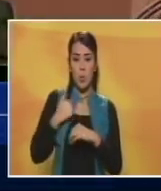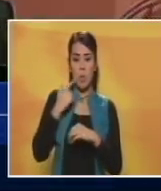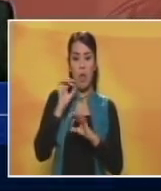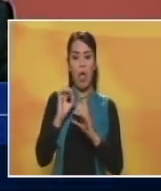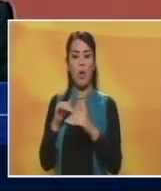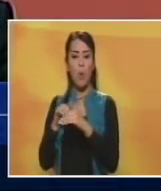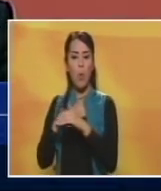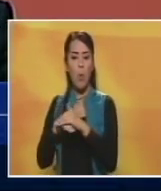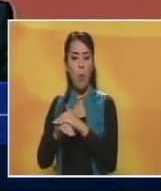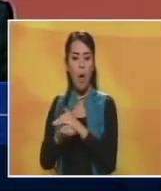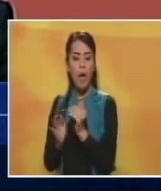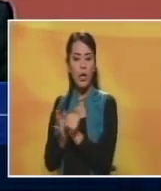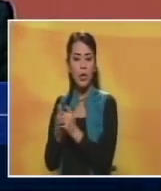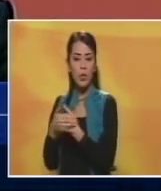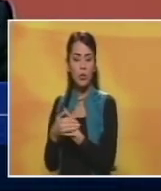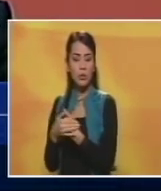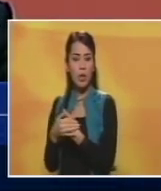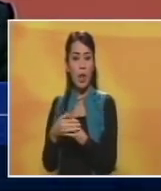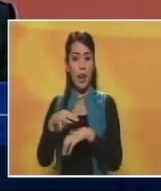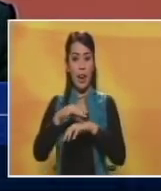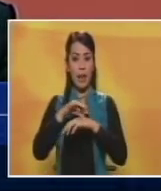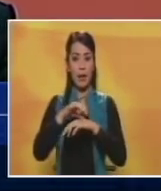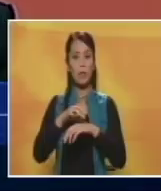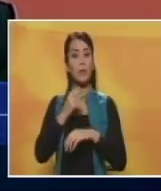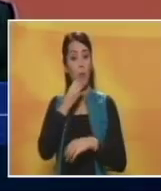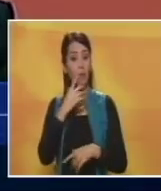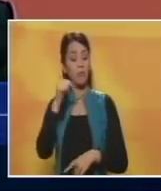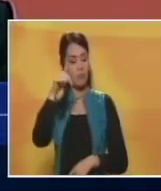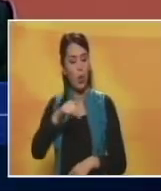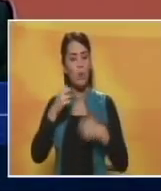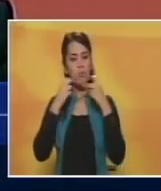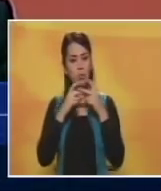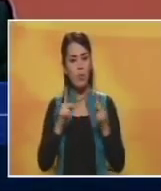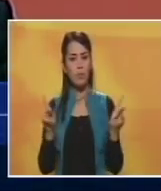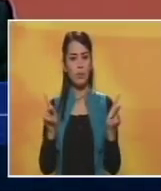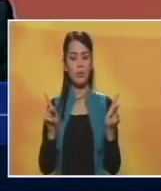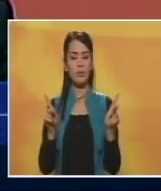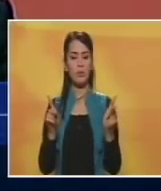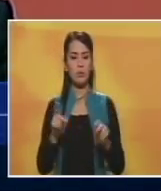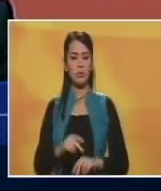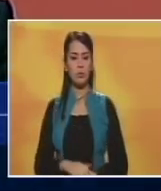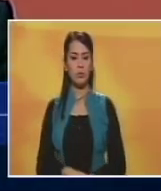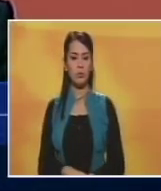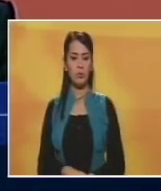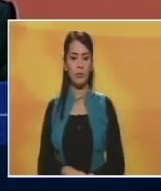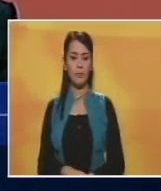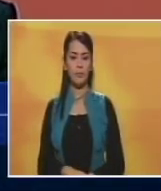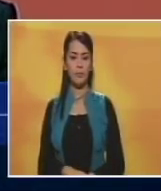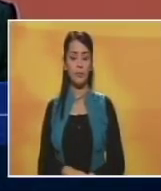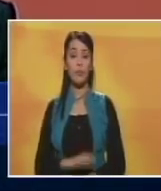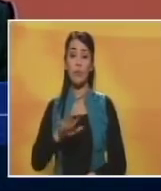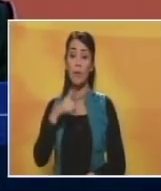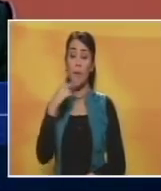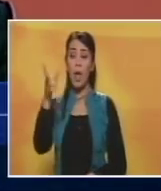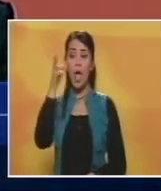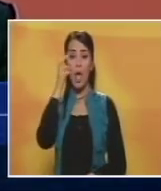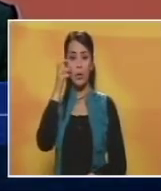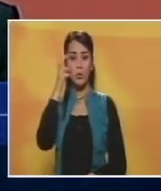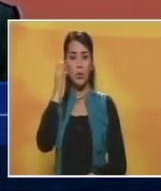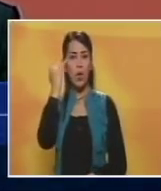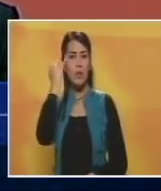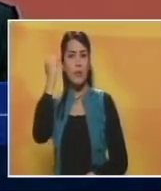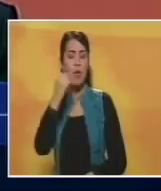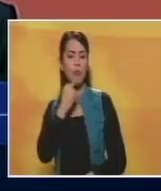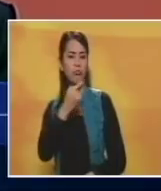esconderle al pueblo la carne. Bueno, hoy lo vamos a publicar una vez escuchadas las opiniones del